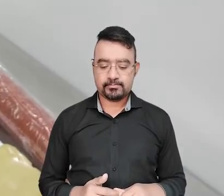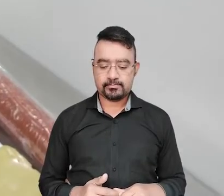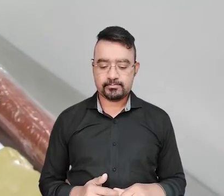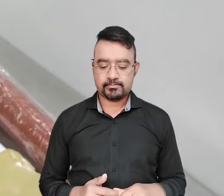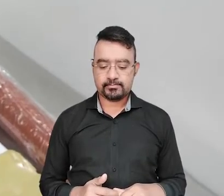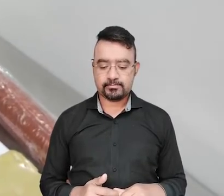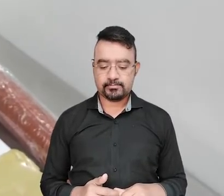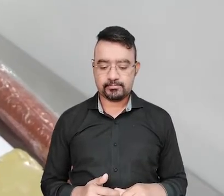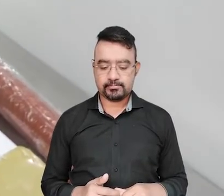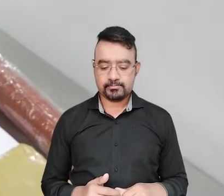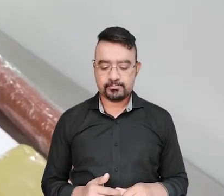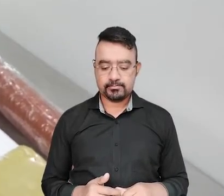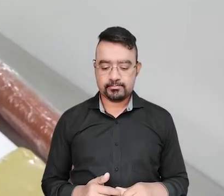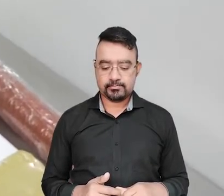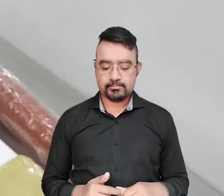borditos.